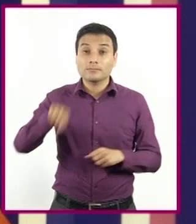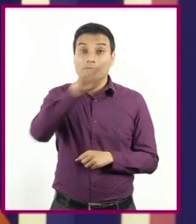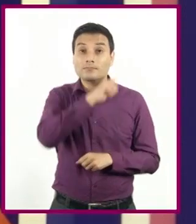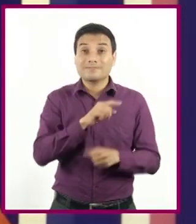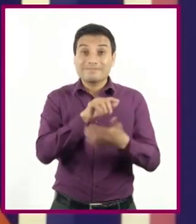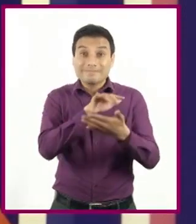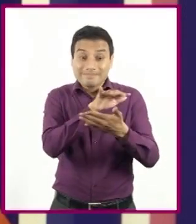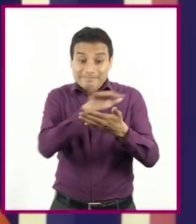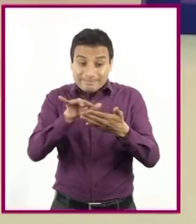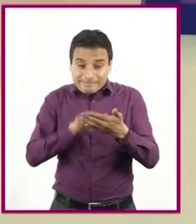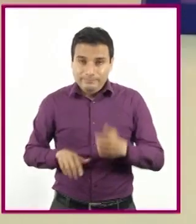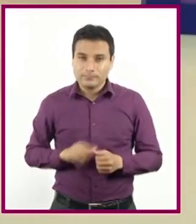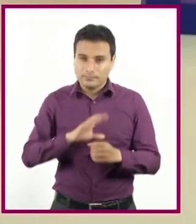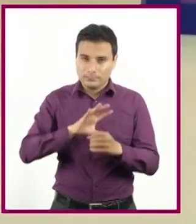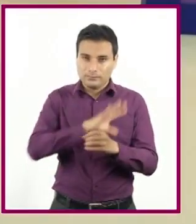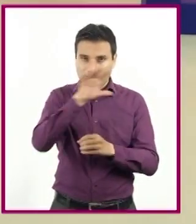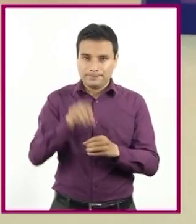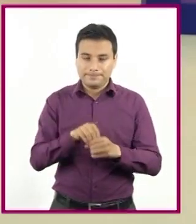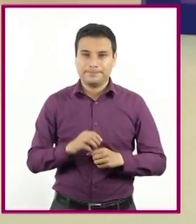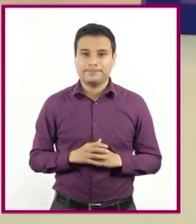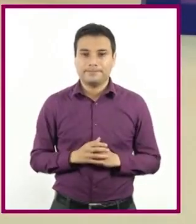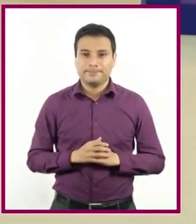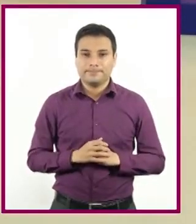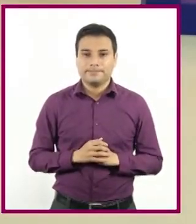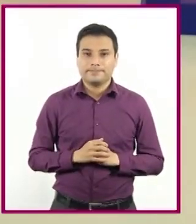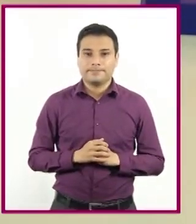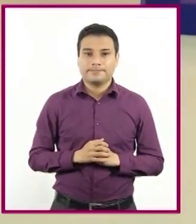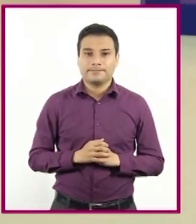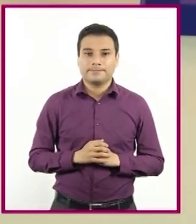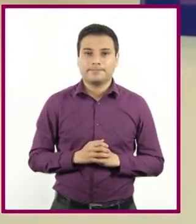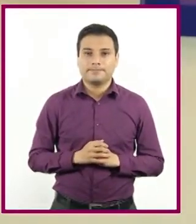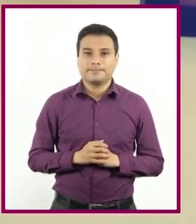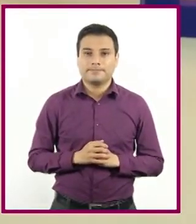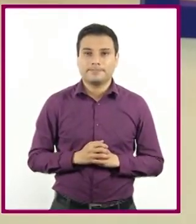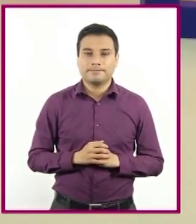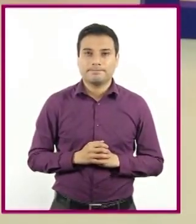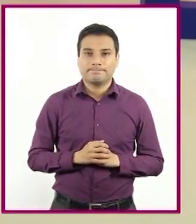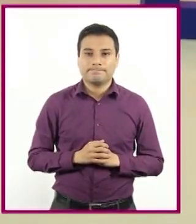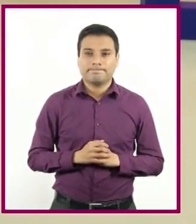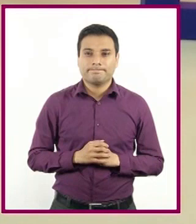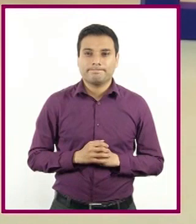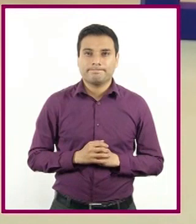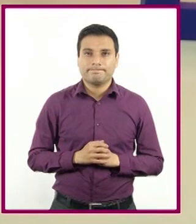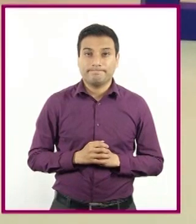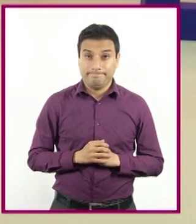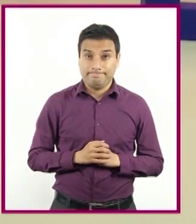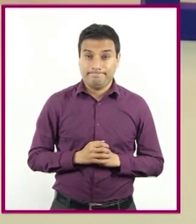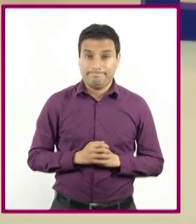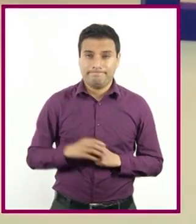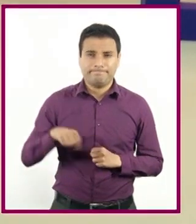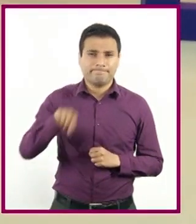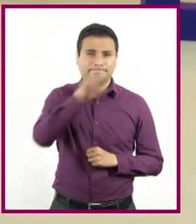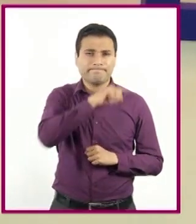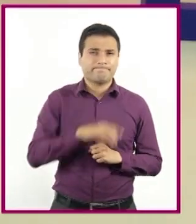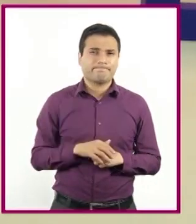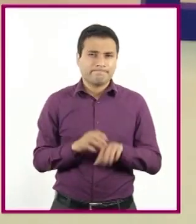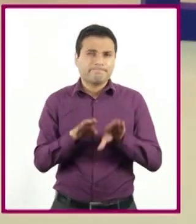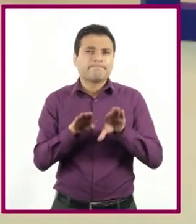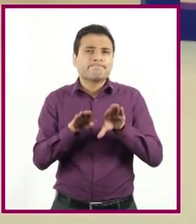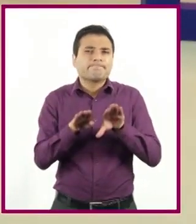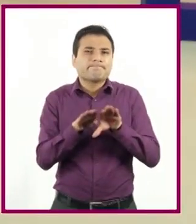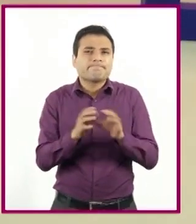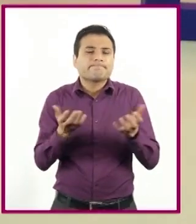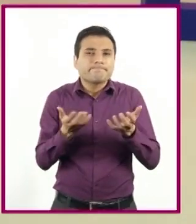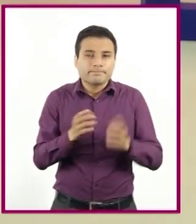general. Como saben, todas estas acciones deben llevarse a cabo de manera